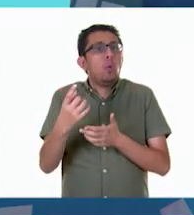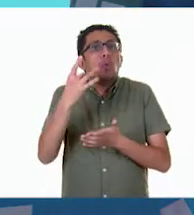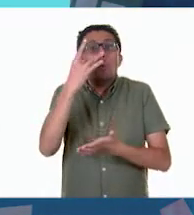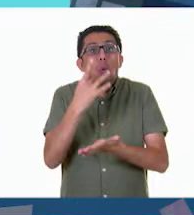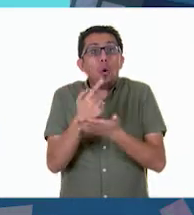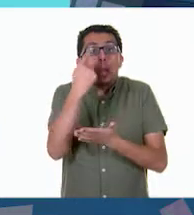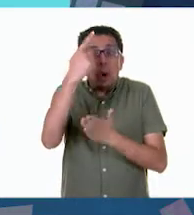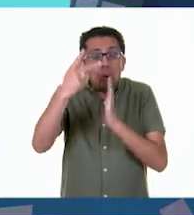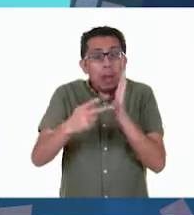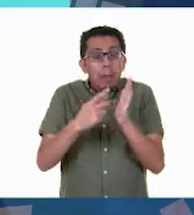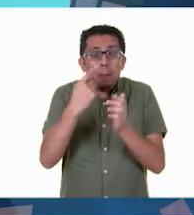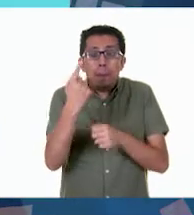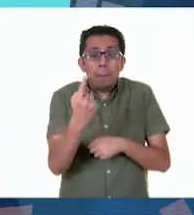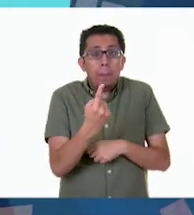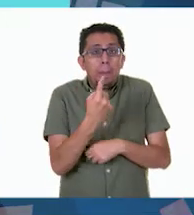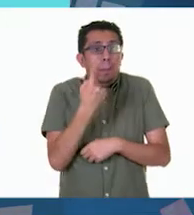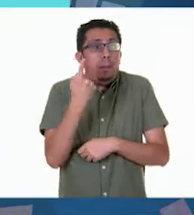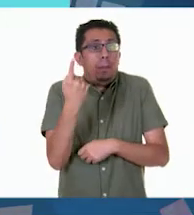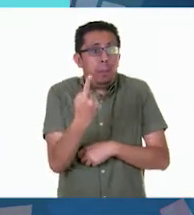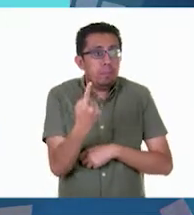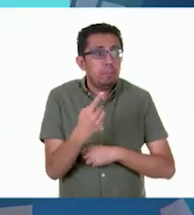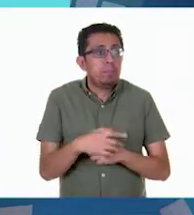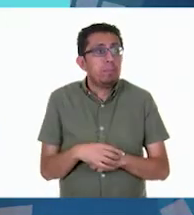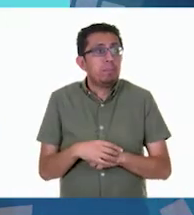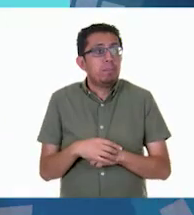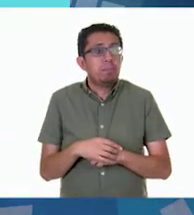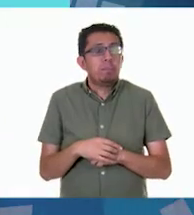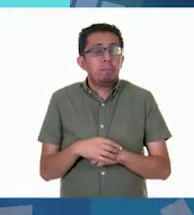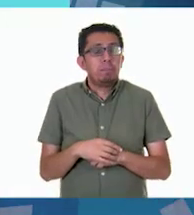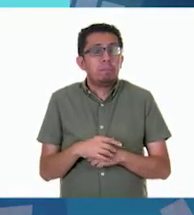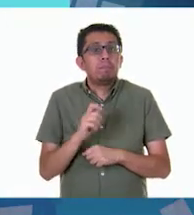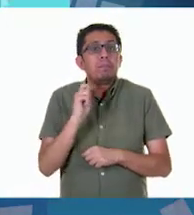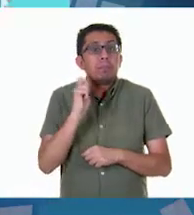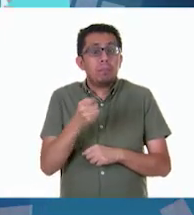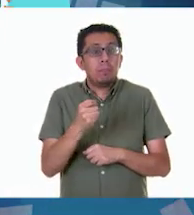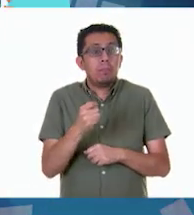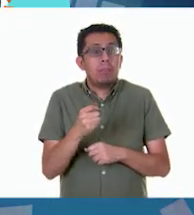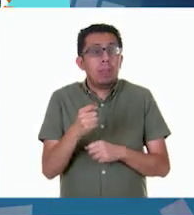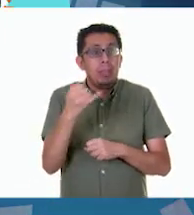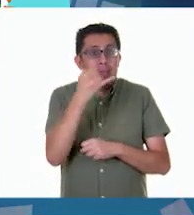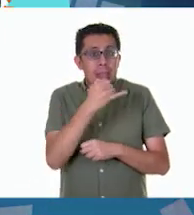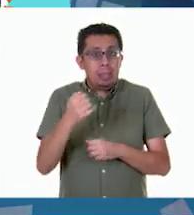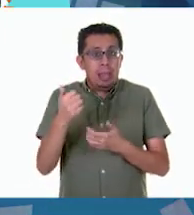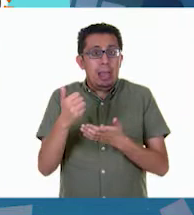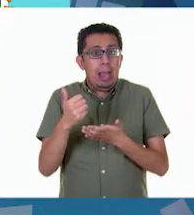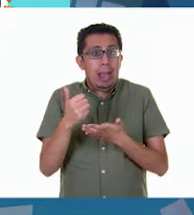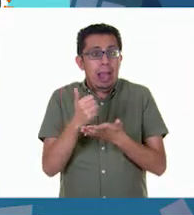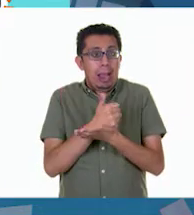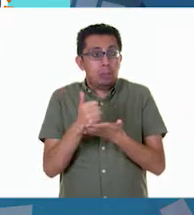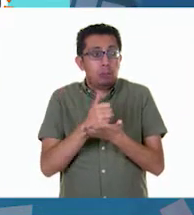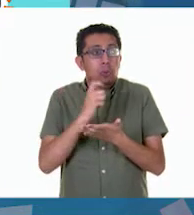vuelta. Las dos líneas azules representan la vuelta completa.